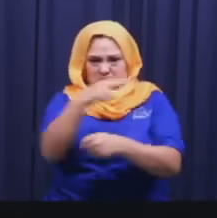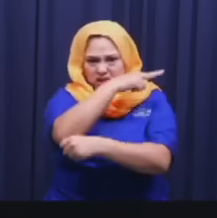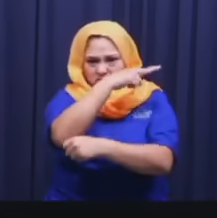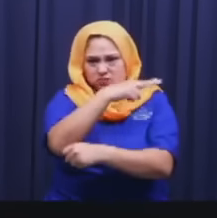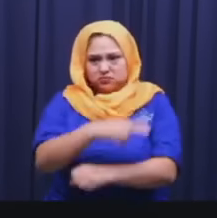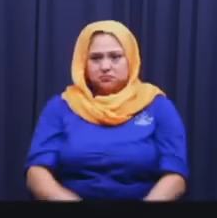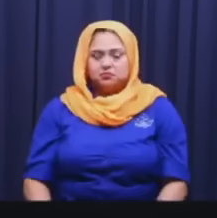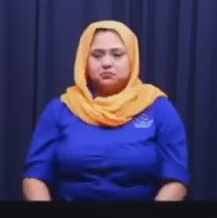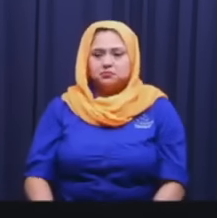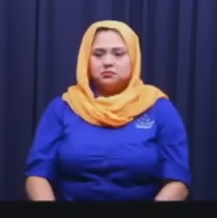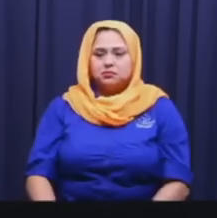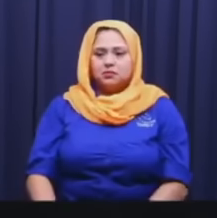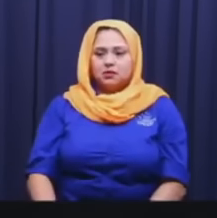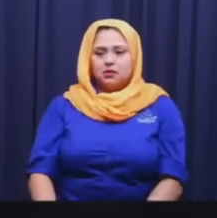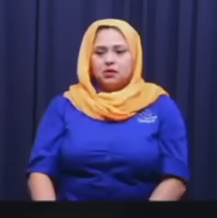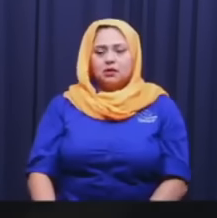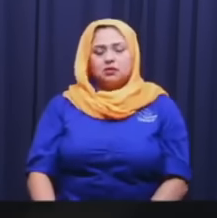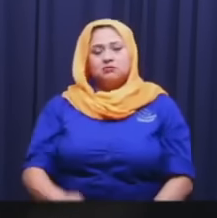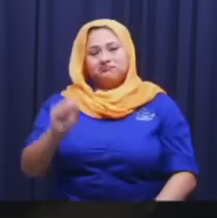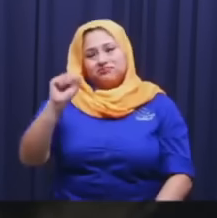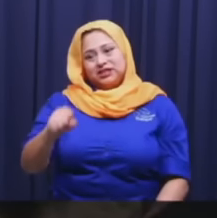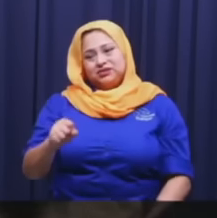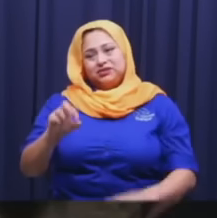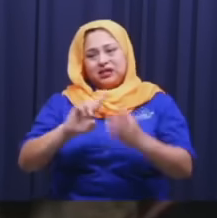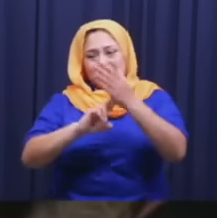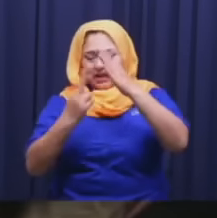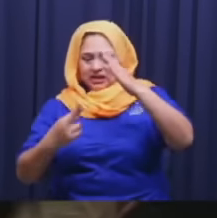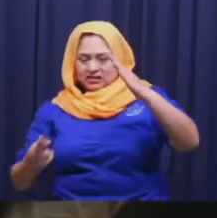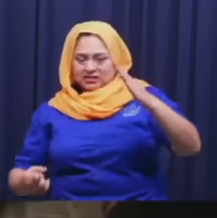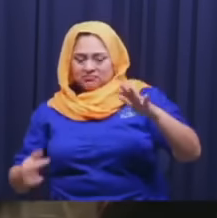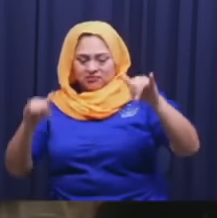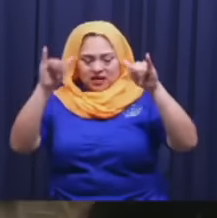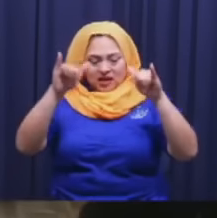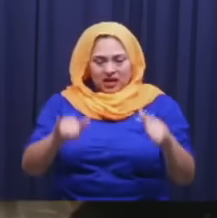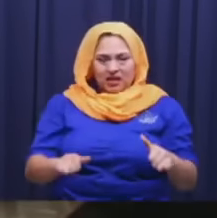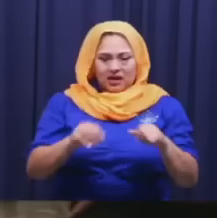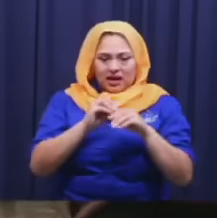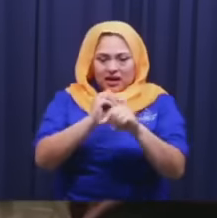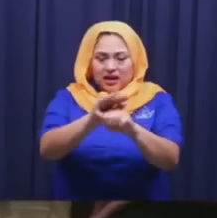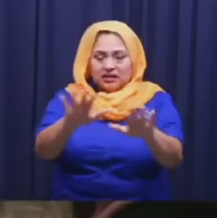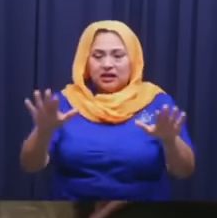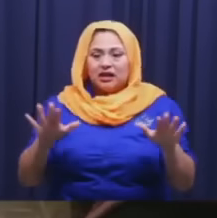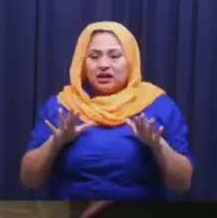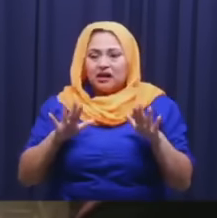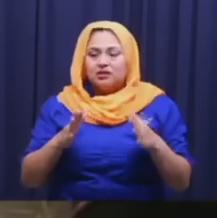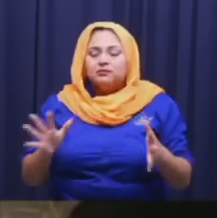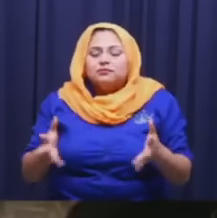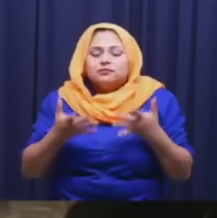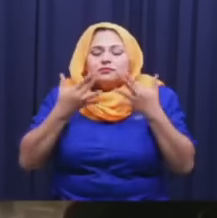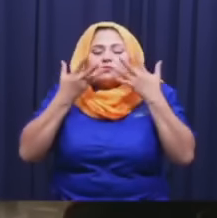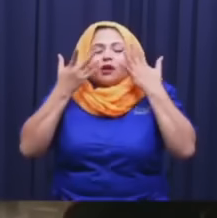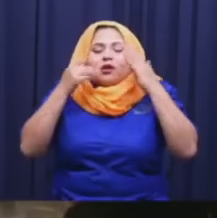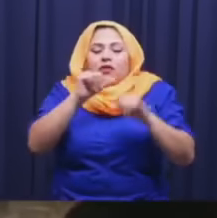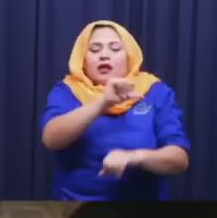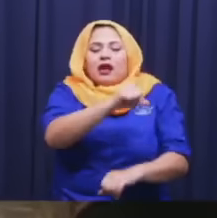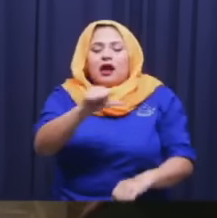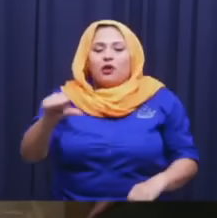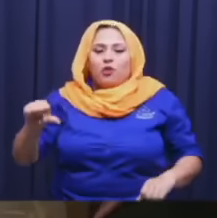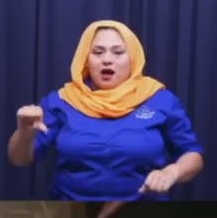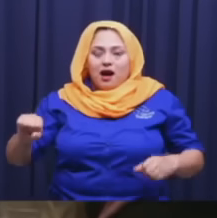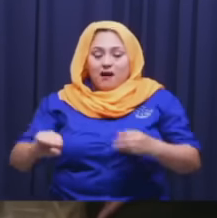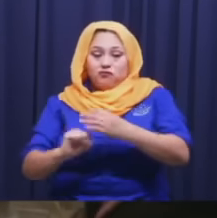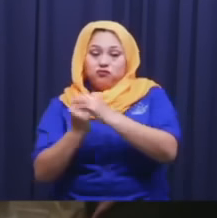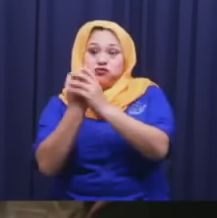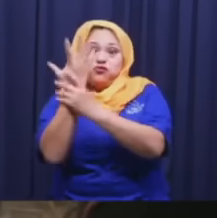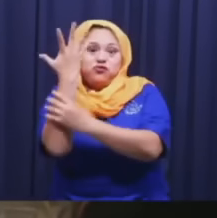cortado, si sus raíces permanecen en tierra, al olor del agua